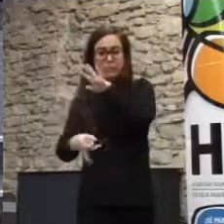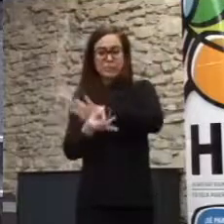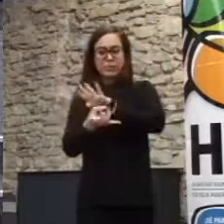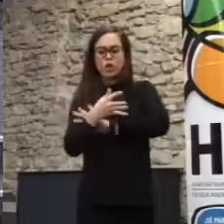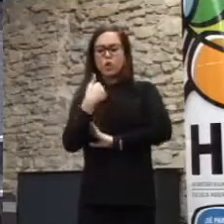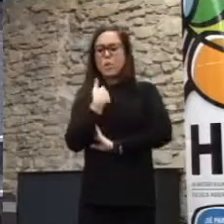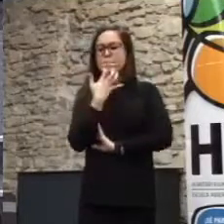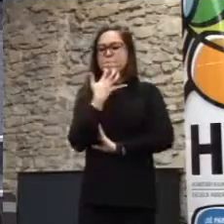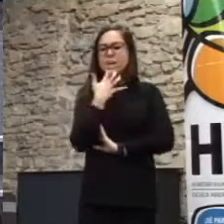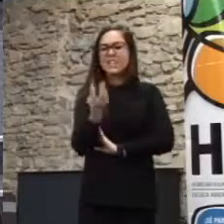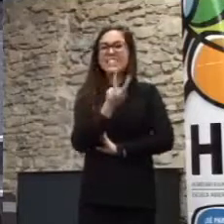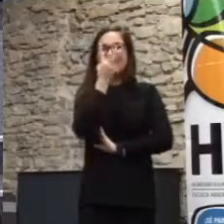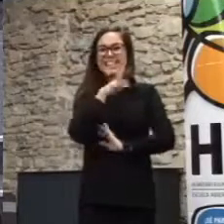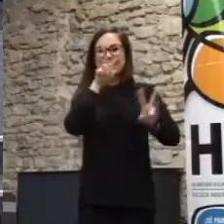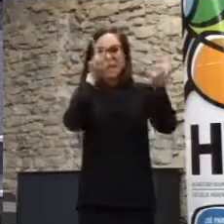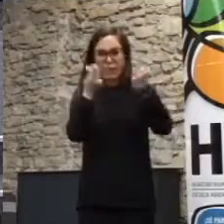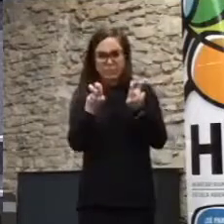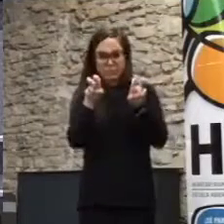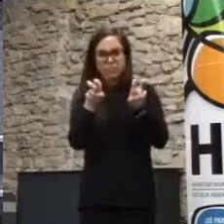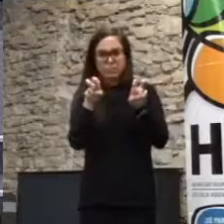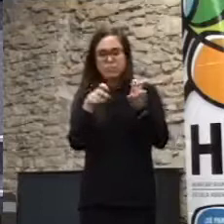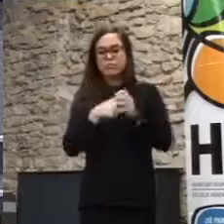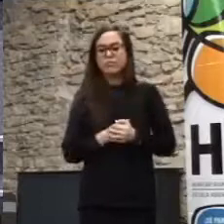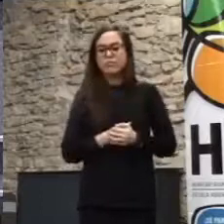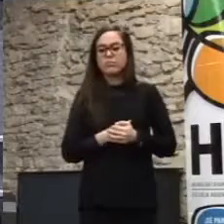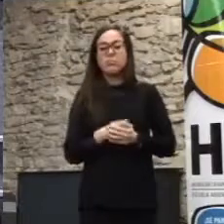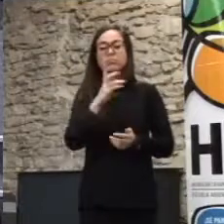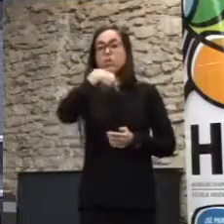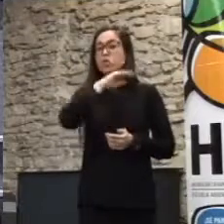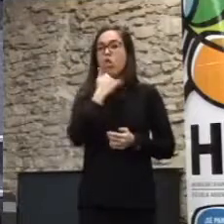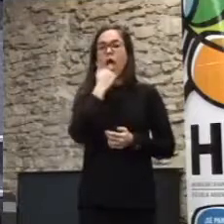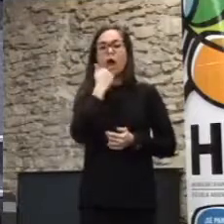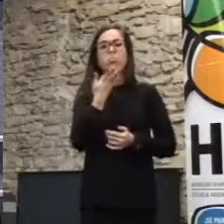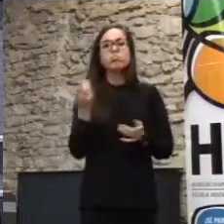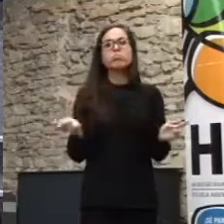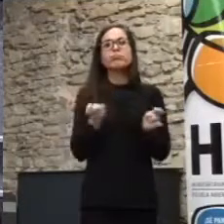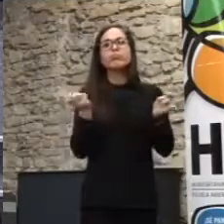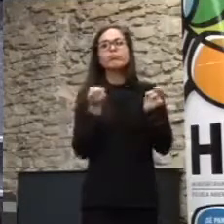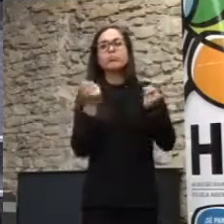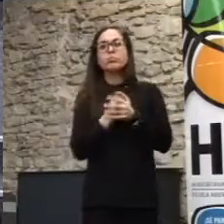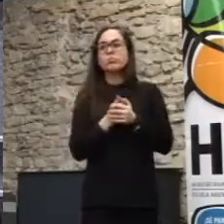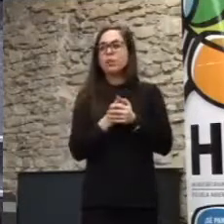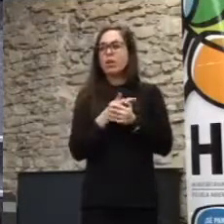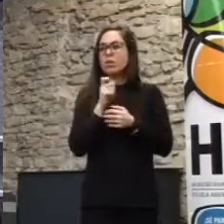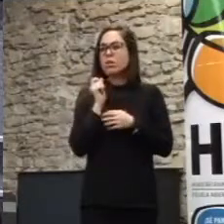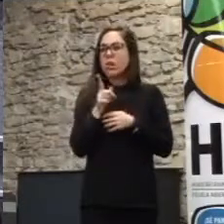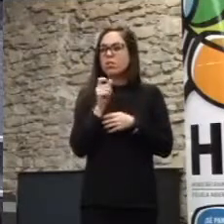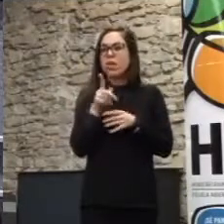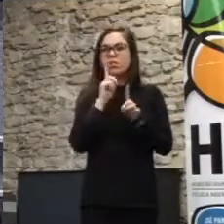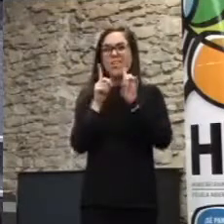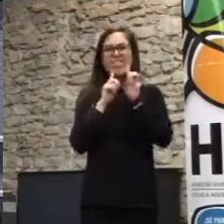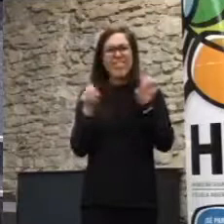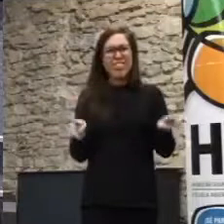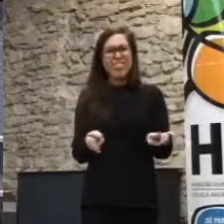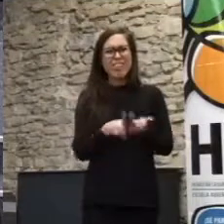ejemplo, tres temas concretos, que cada vez que nosotros publicábamos algo, la queja llegaba al punto de que daba igual lo que